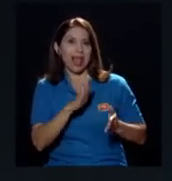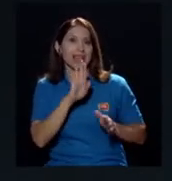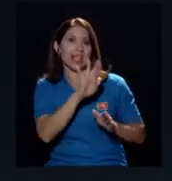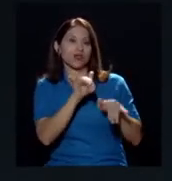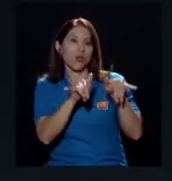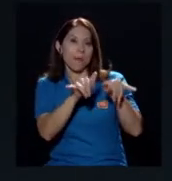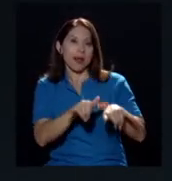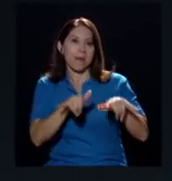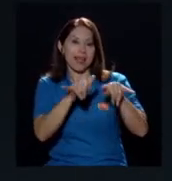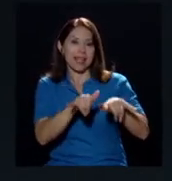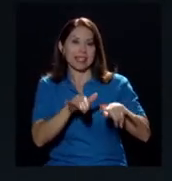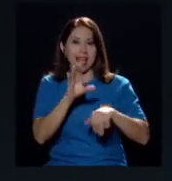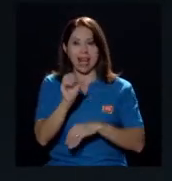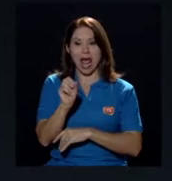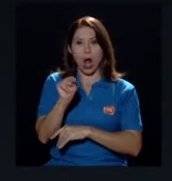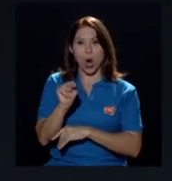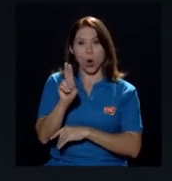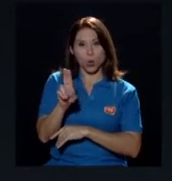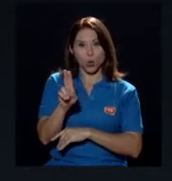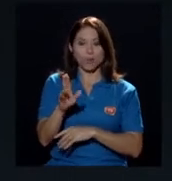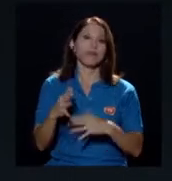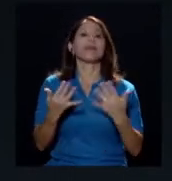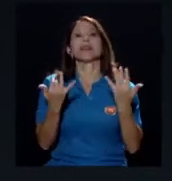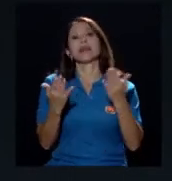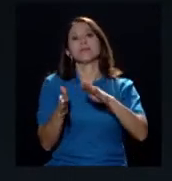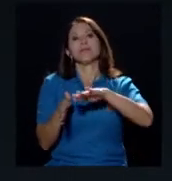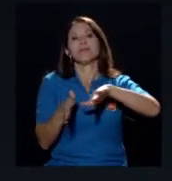unidas ahora este libro